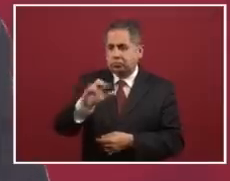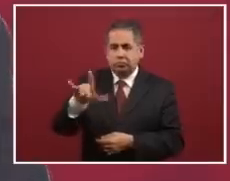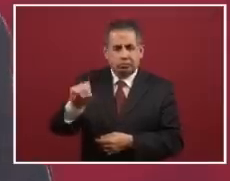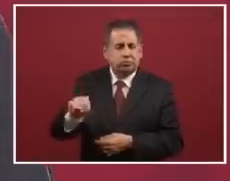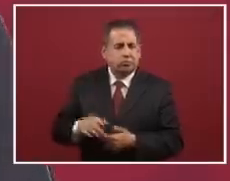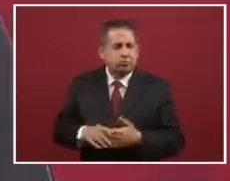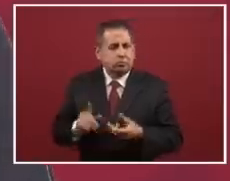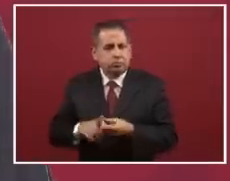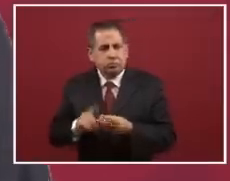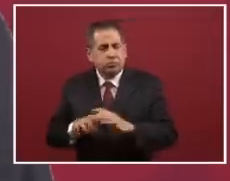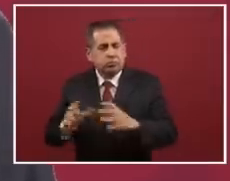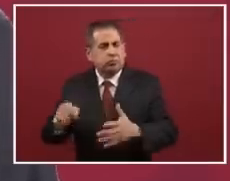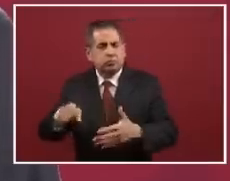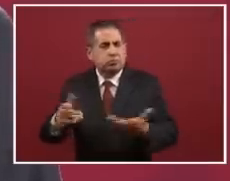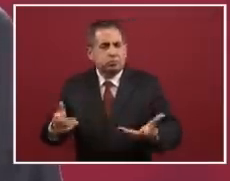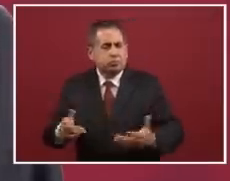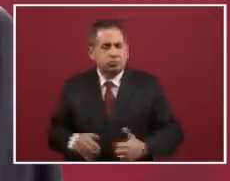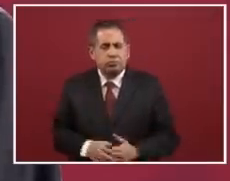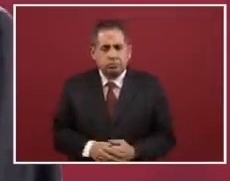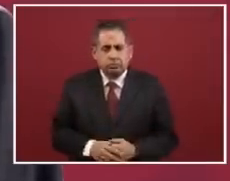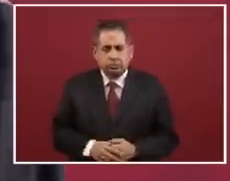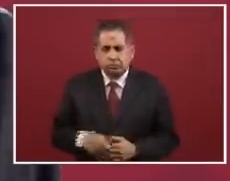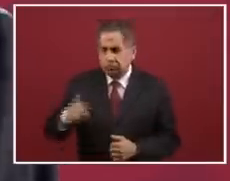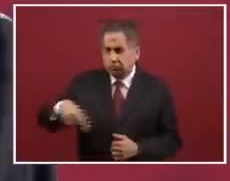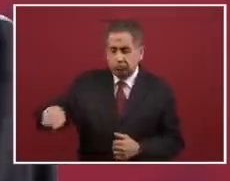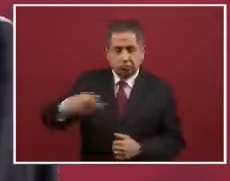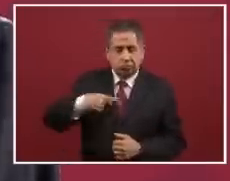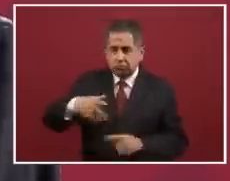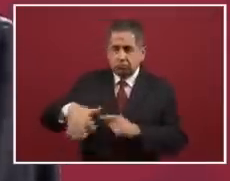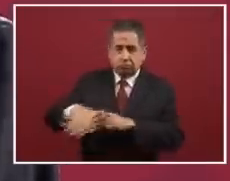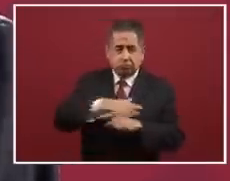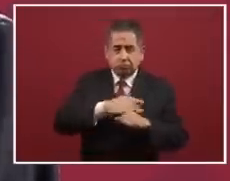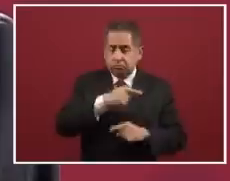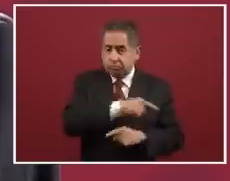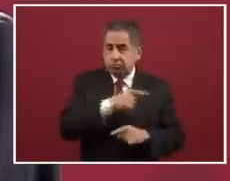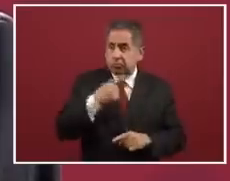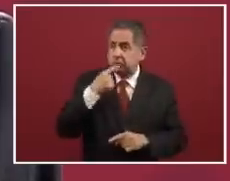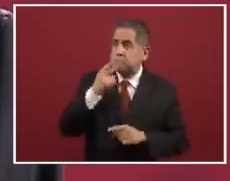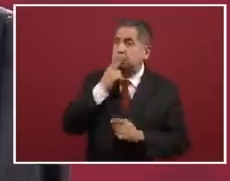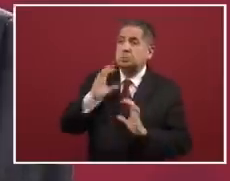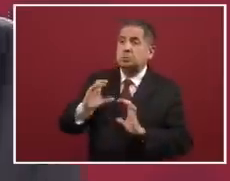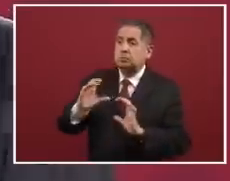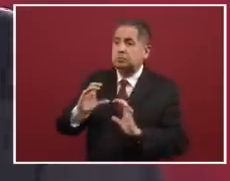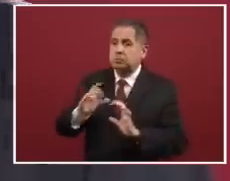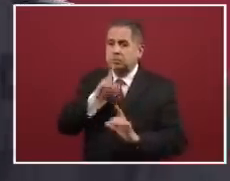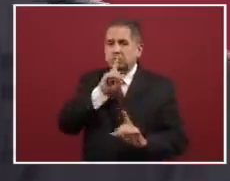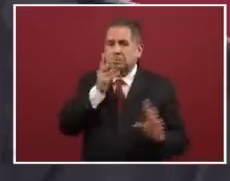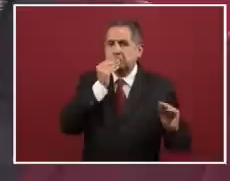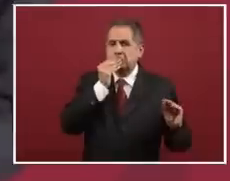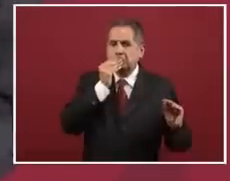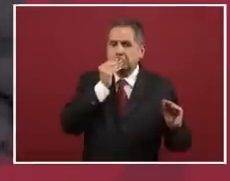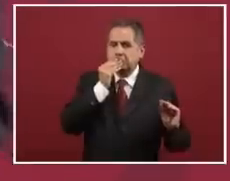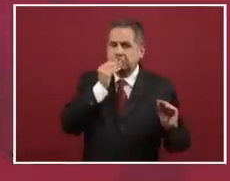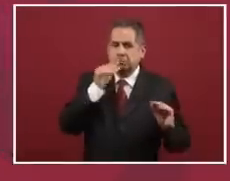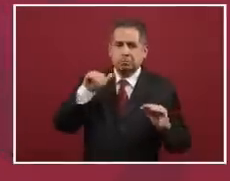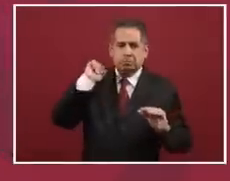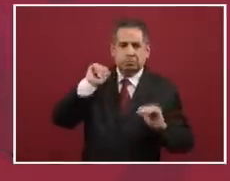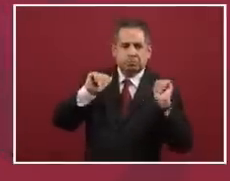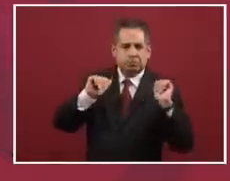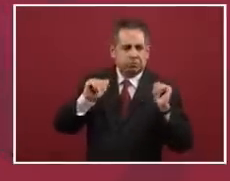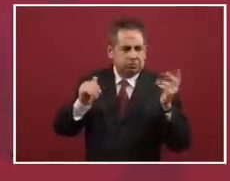¿Dónde estaban los ambientalistas que ahora